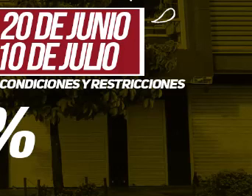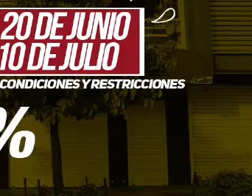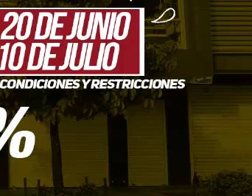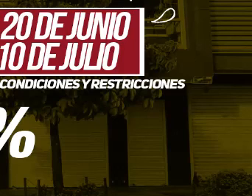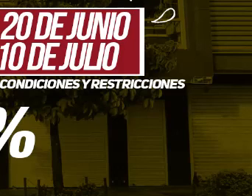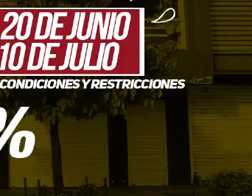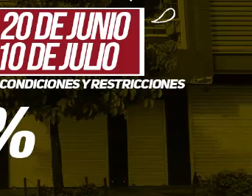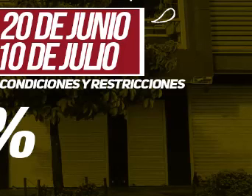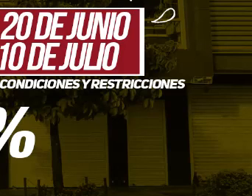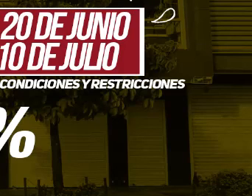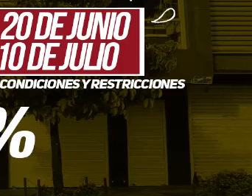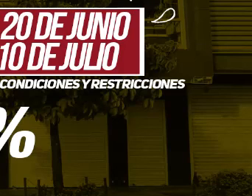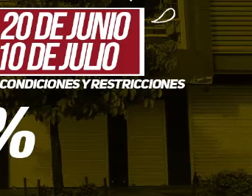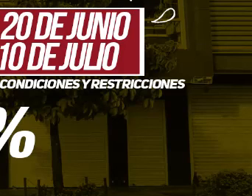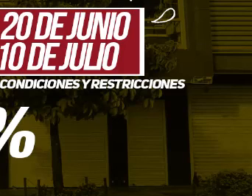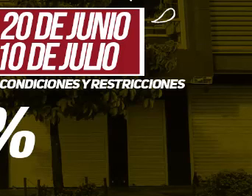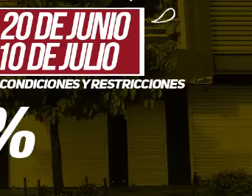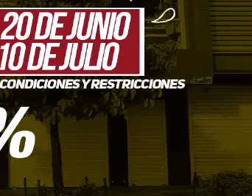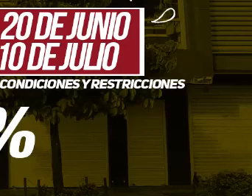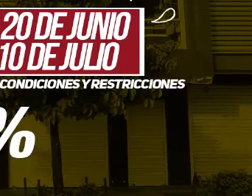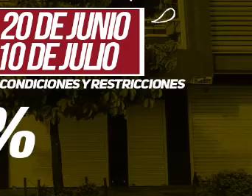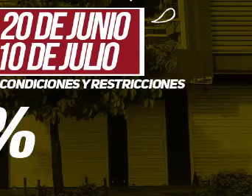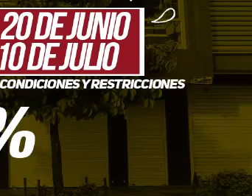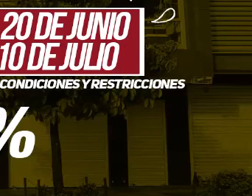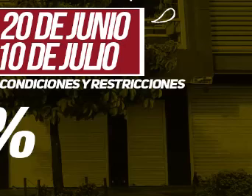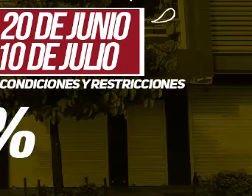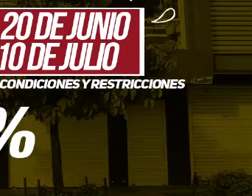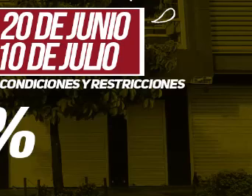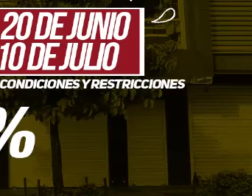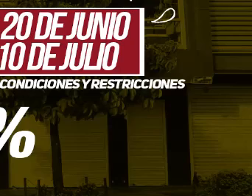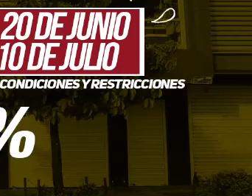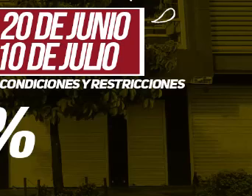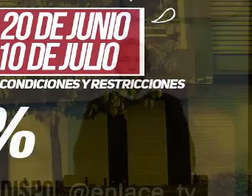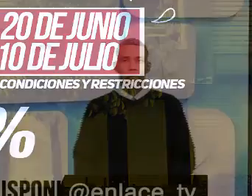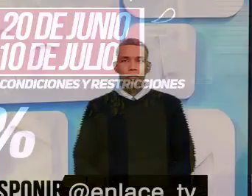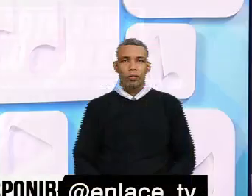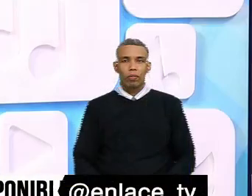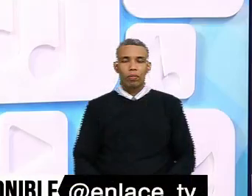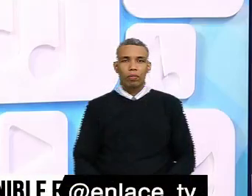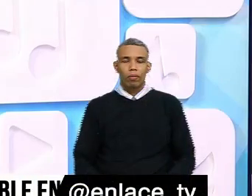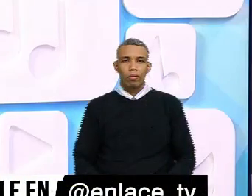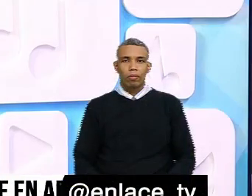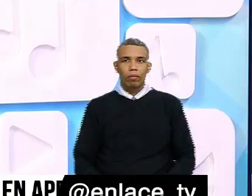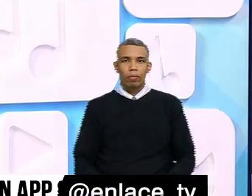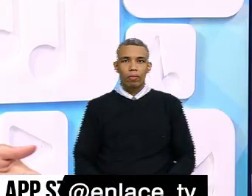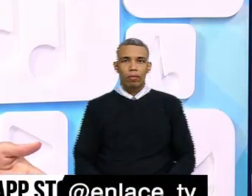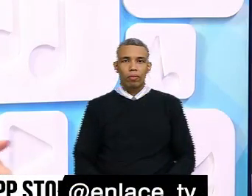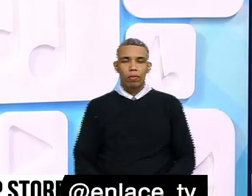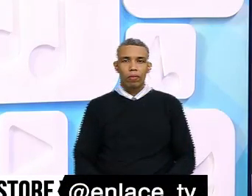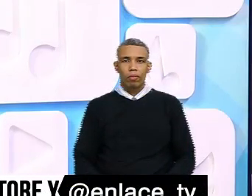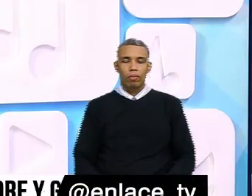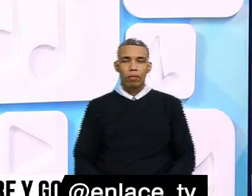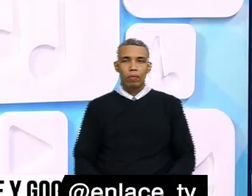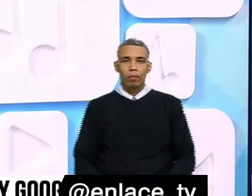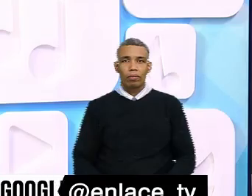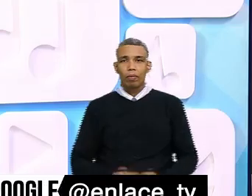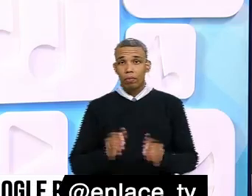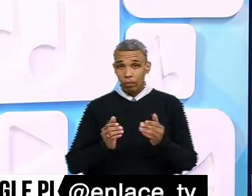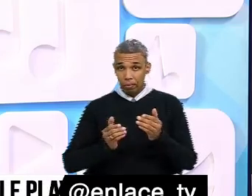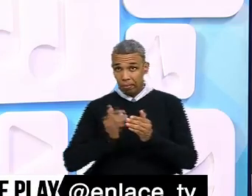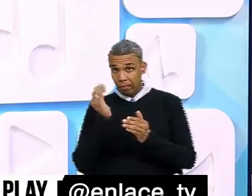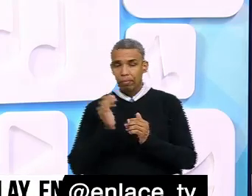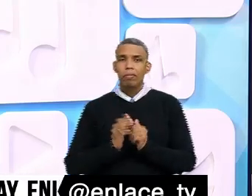verduras. Del 20 de junio al 10 de julio solo en Maravillas Centro Comercial. Iniciando con nuestra información, les cuento